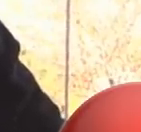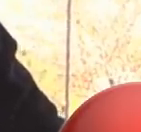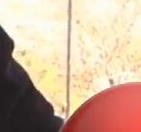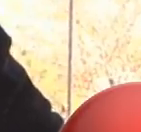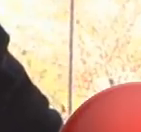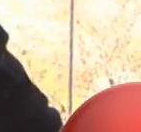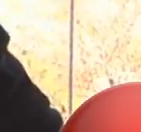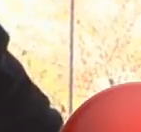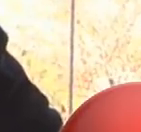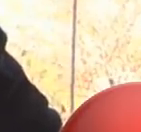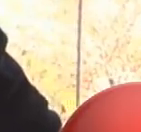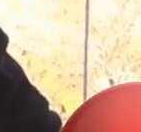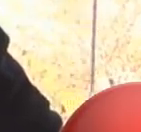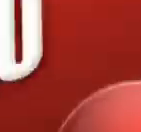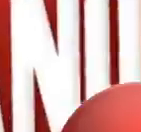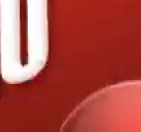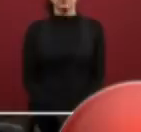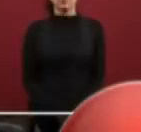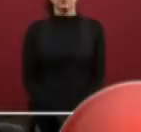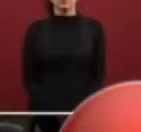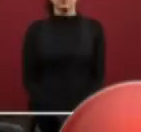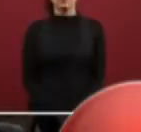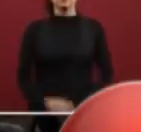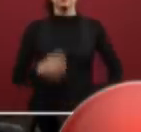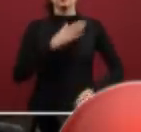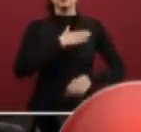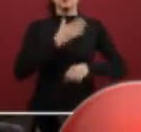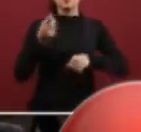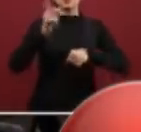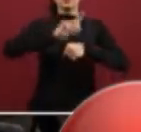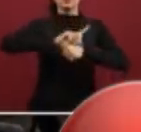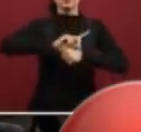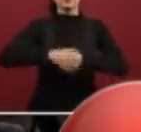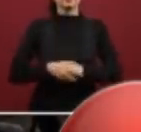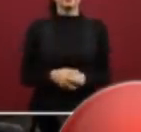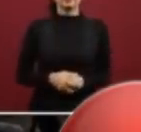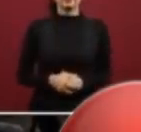López Obrador esta mañana. Buenos días.